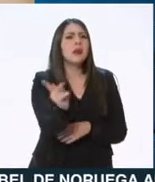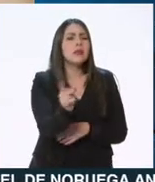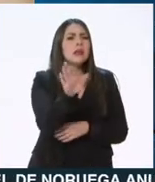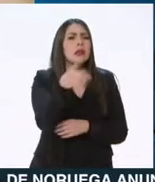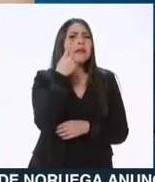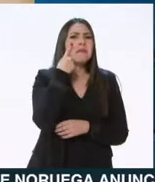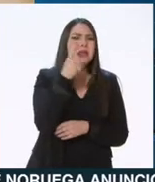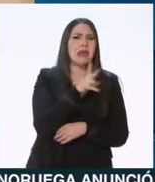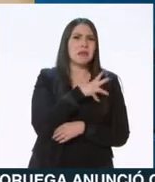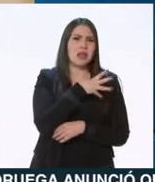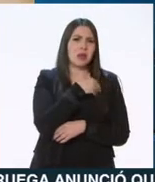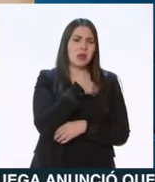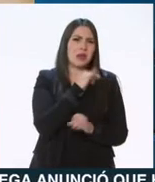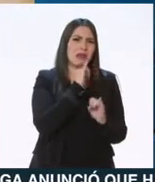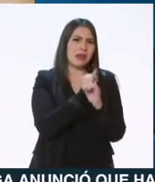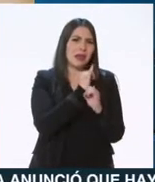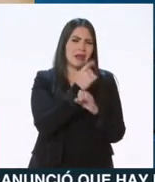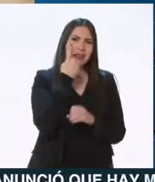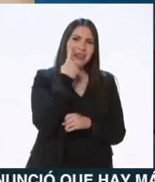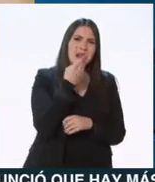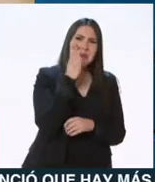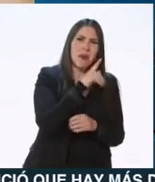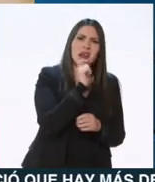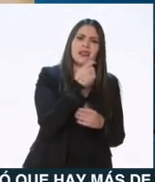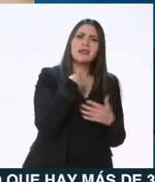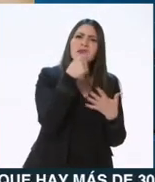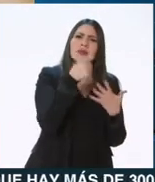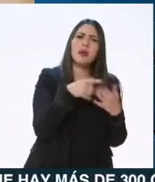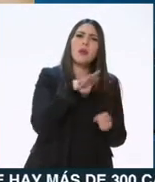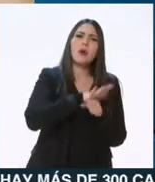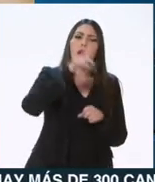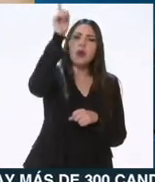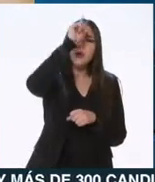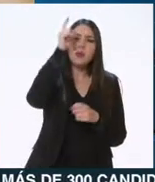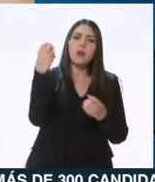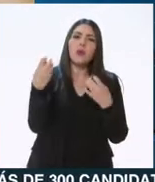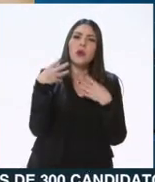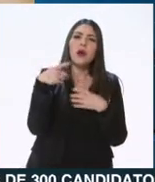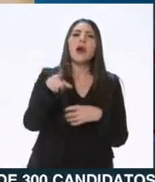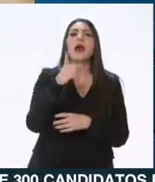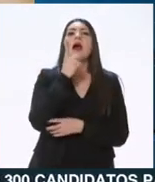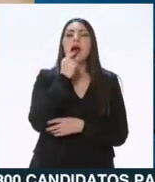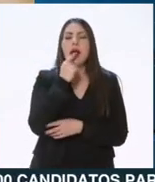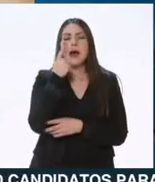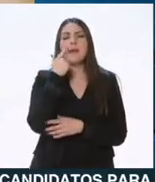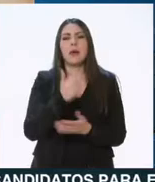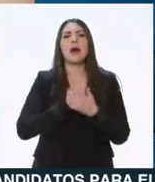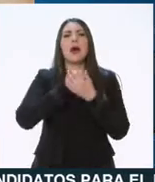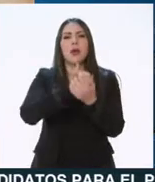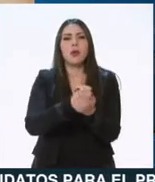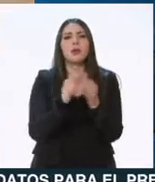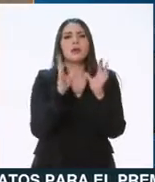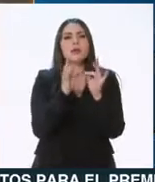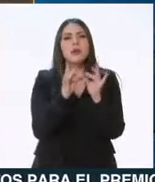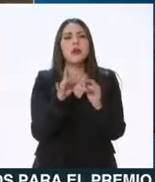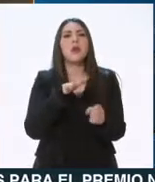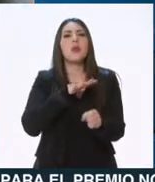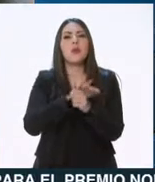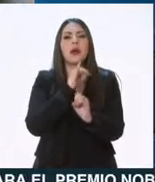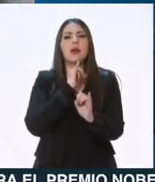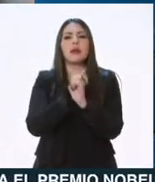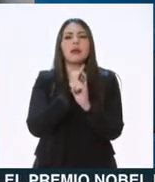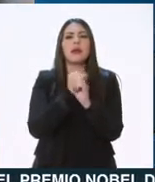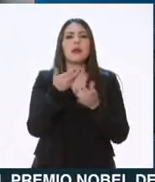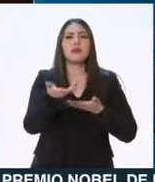la red social de mi hijo o de mi hija, ¿qué es lo que yo puedo hacer? Entonces, aquí recibimos una asesoría acerca de los perfiles con los que están